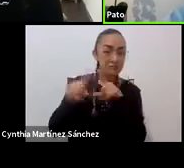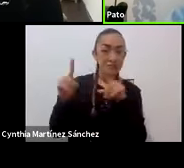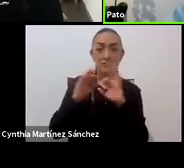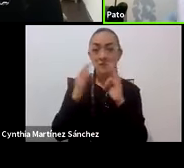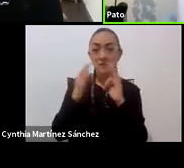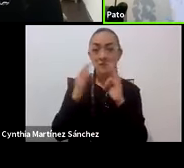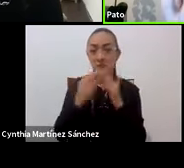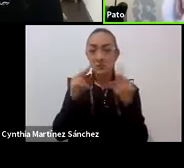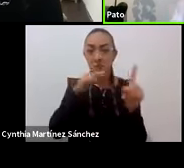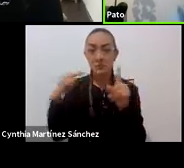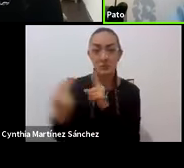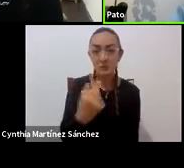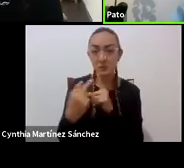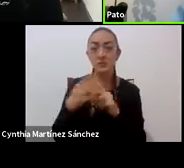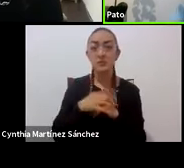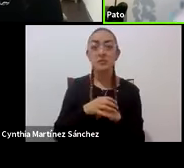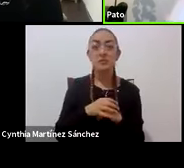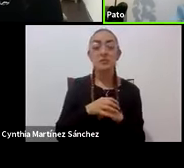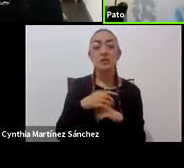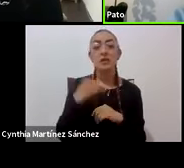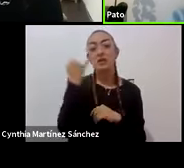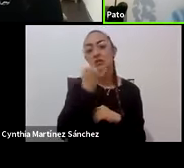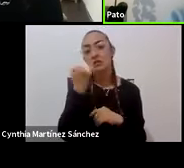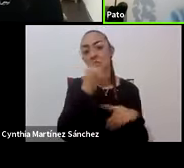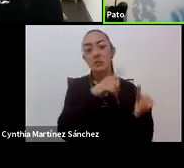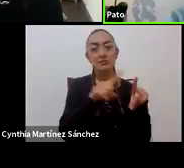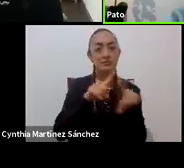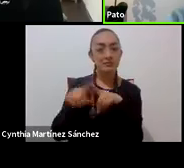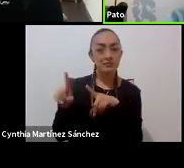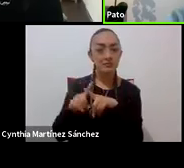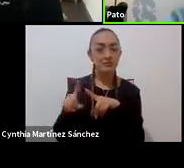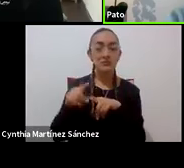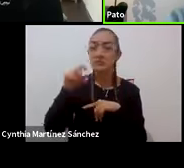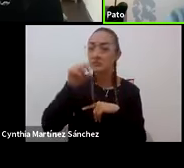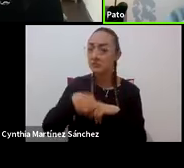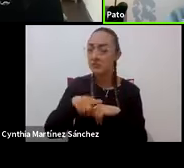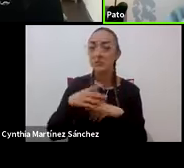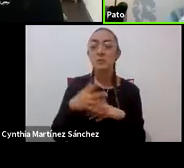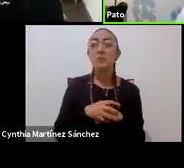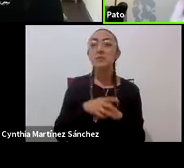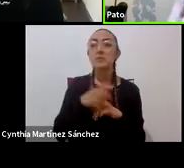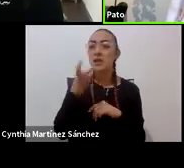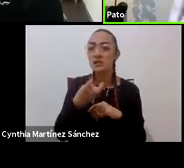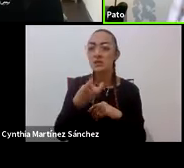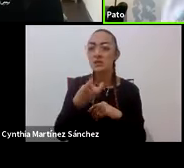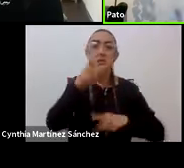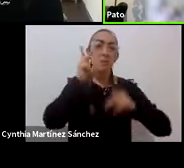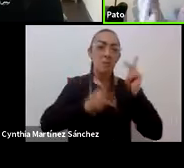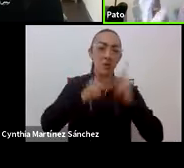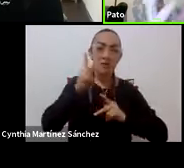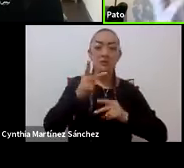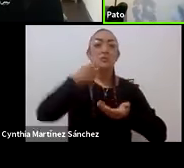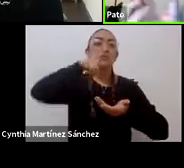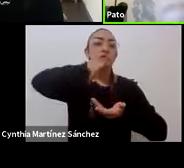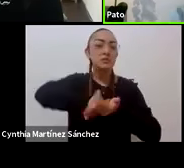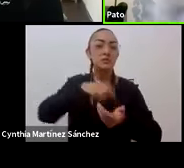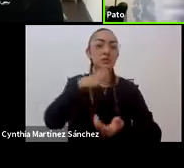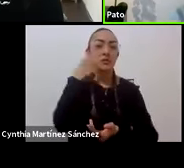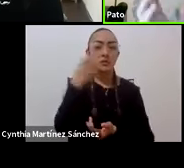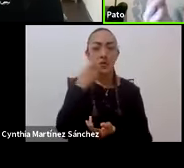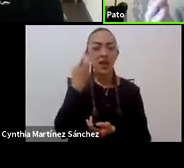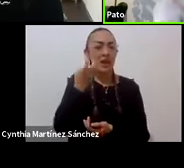¿no? A través de otros lenguajes dentro de su escuela. Y me parece que esa especie de flexibilidad